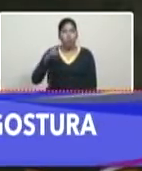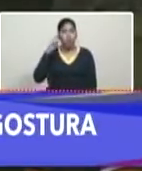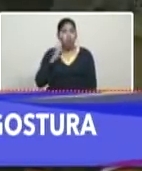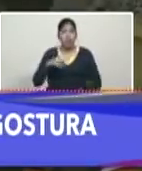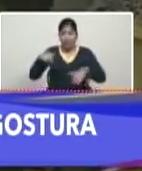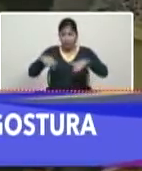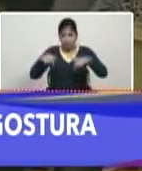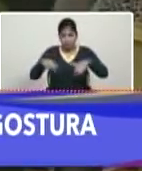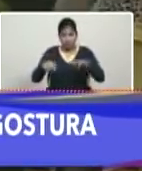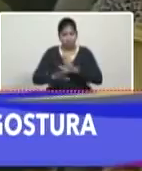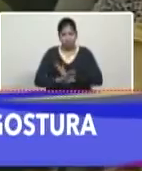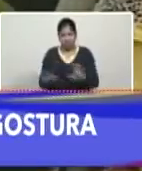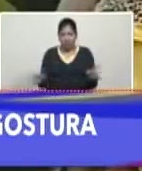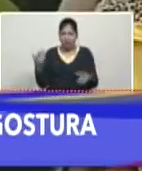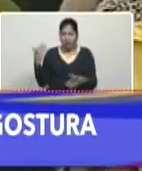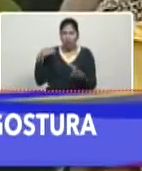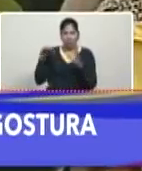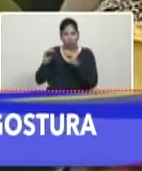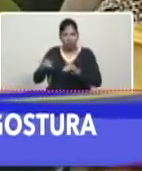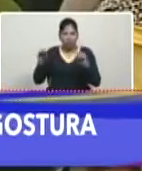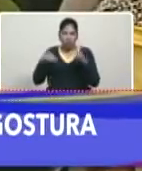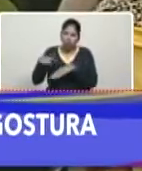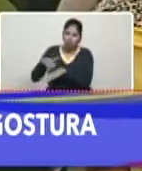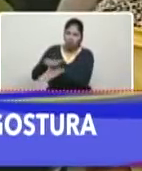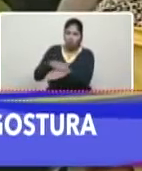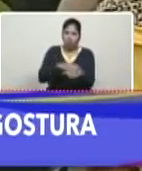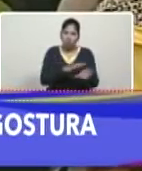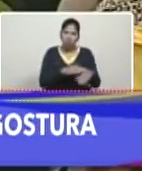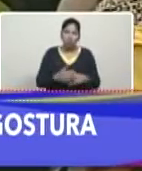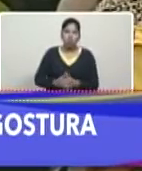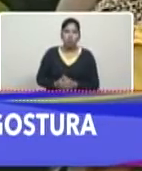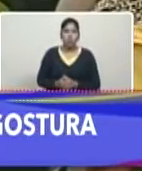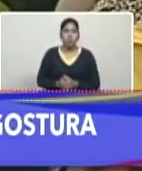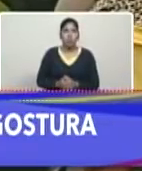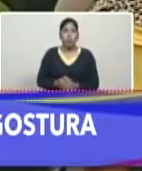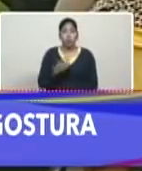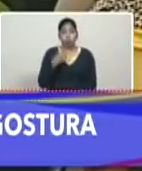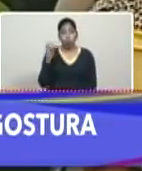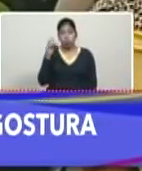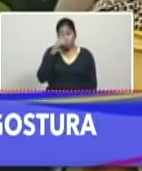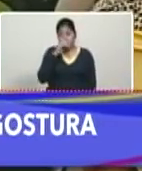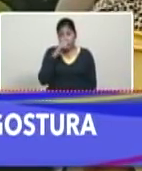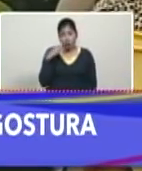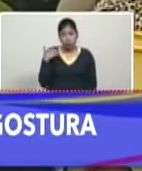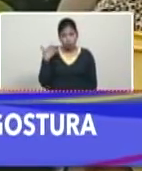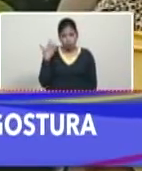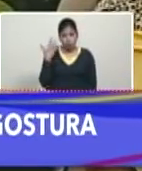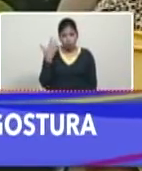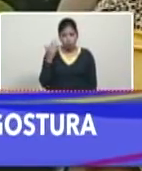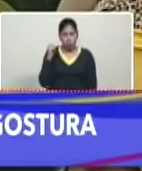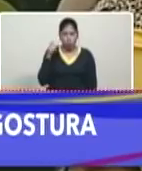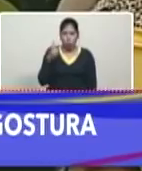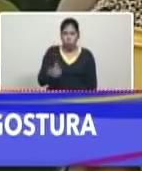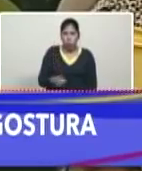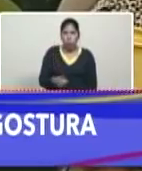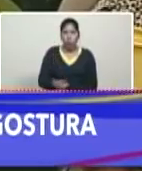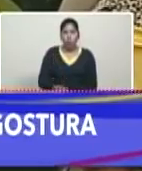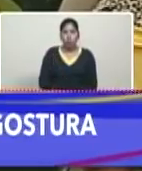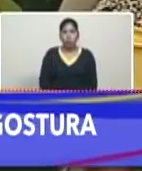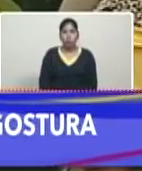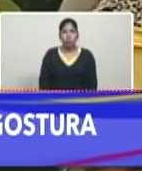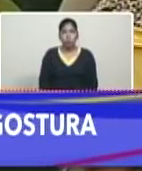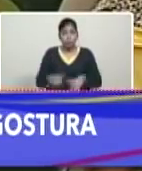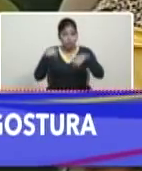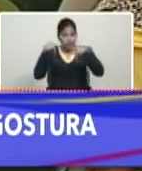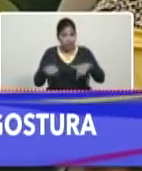raíces Bolívar. Y hace 200 años tenemos que decirlo,